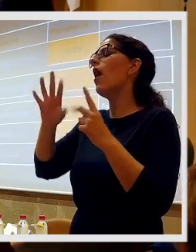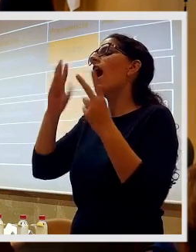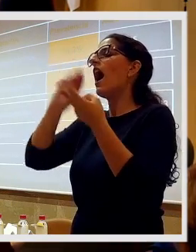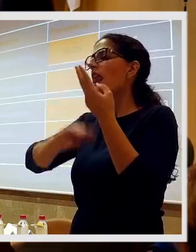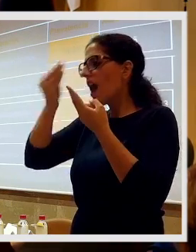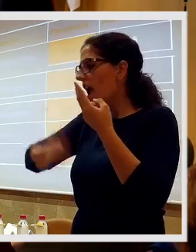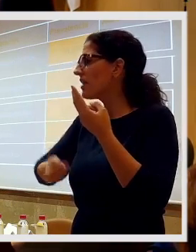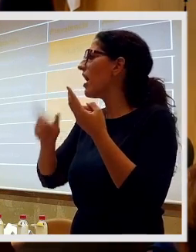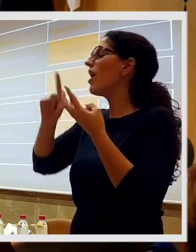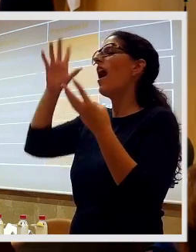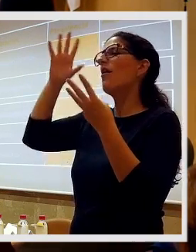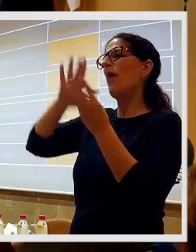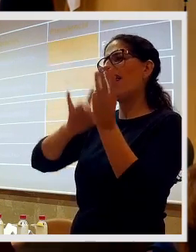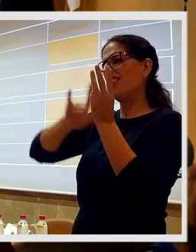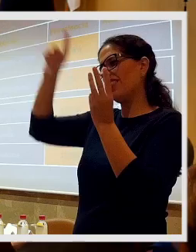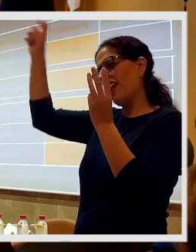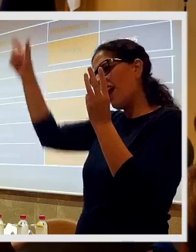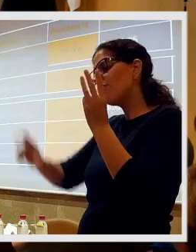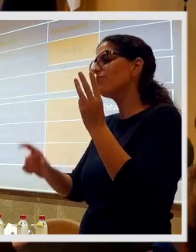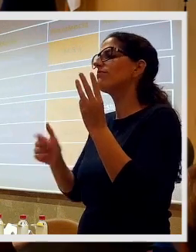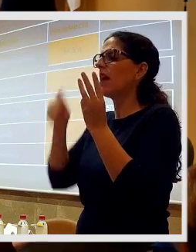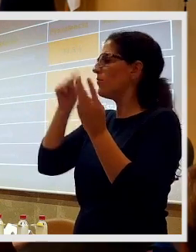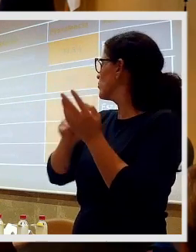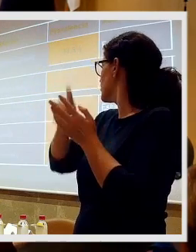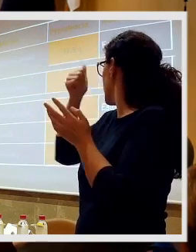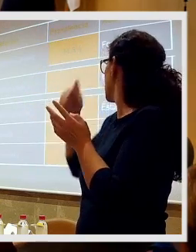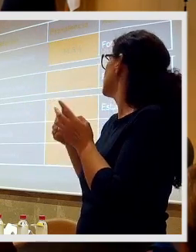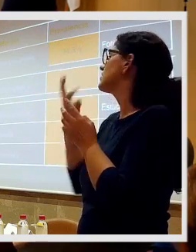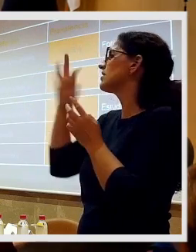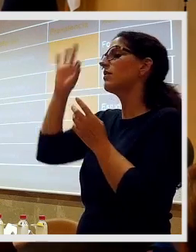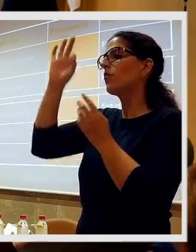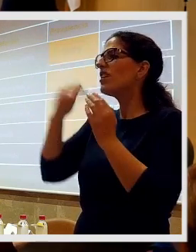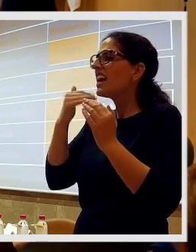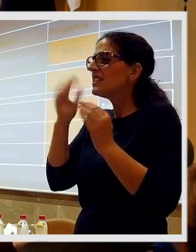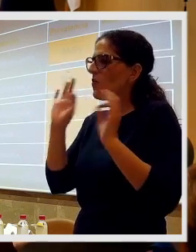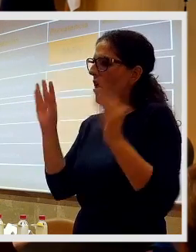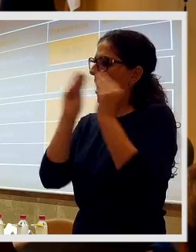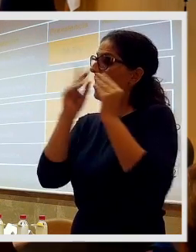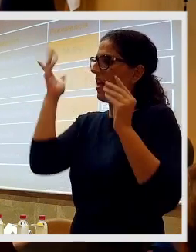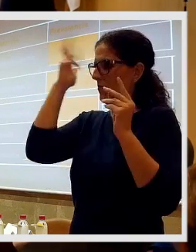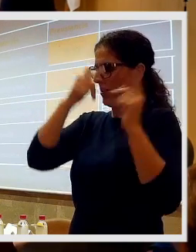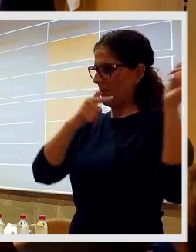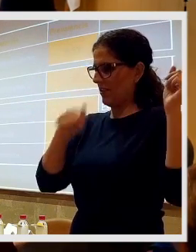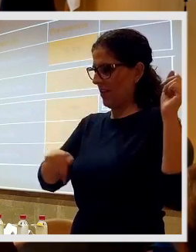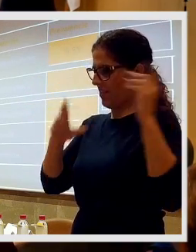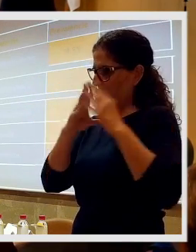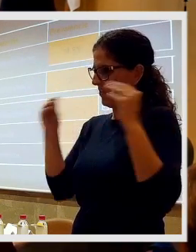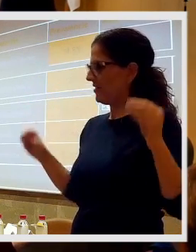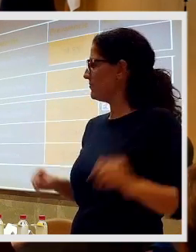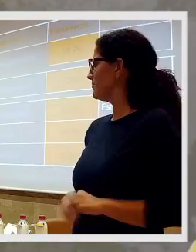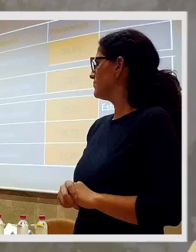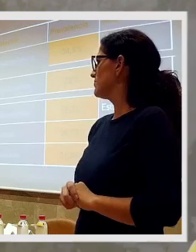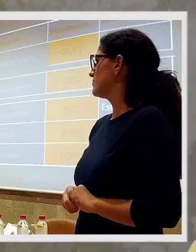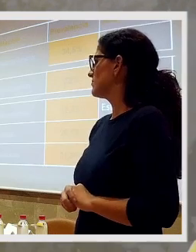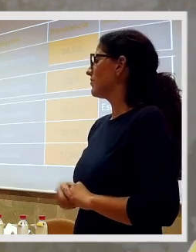en el porcentaje de síndrome metabólico. Llega casi a un 30%. Casi estamos a la par de Estados Unidos. ¿Esto qué quiere decir? Pues